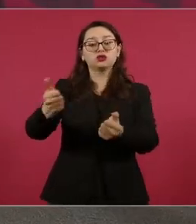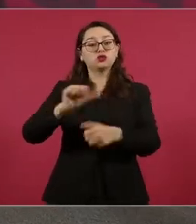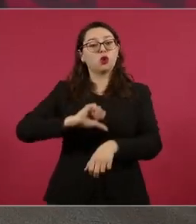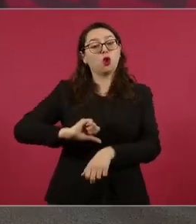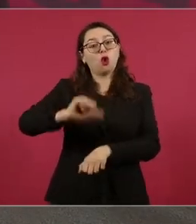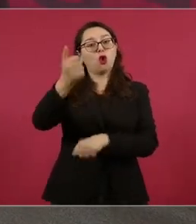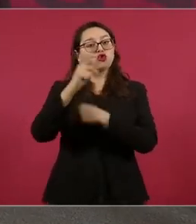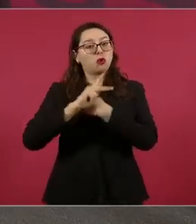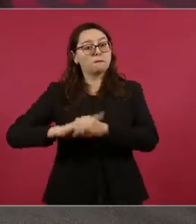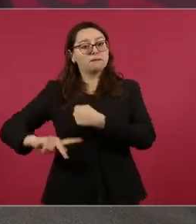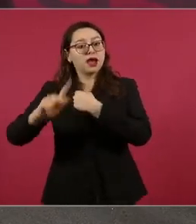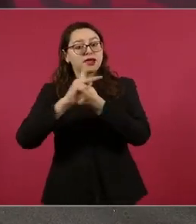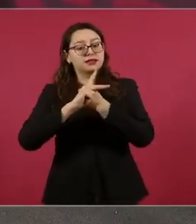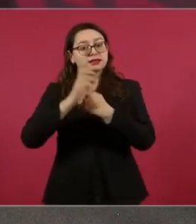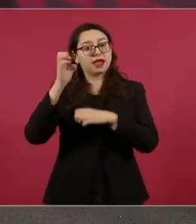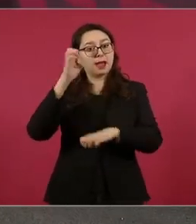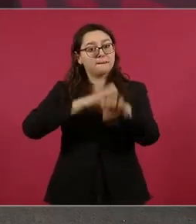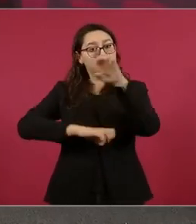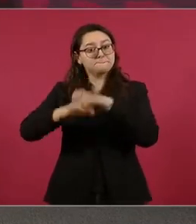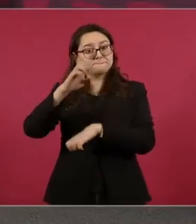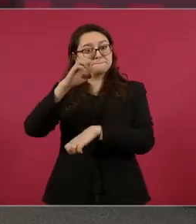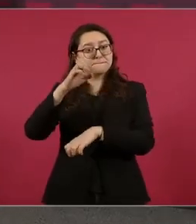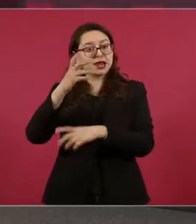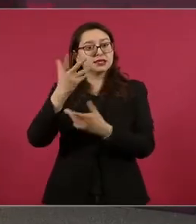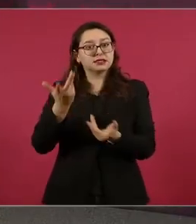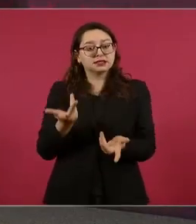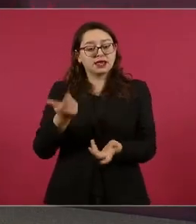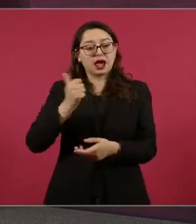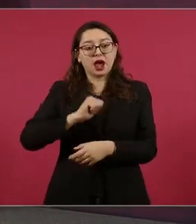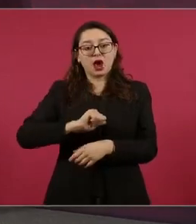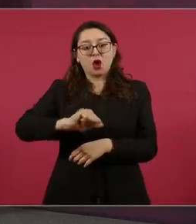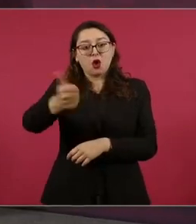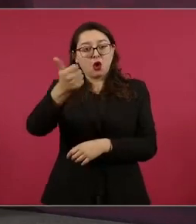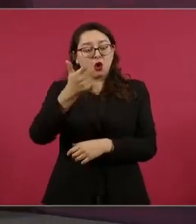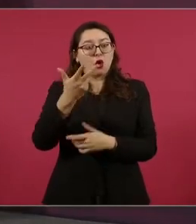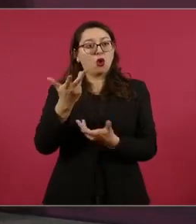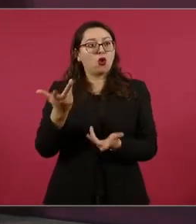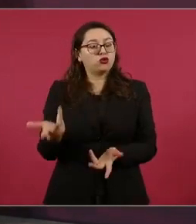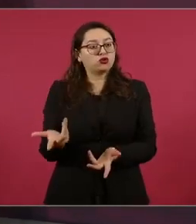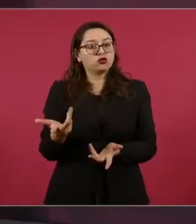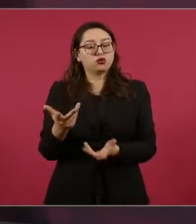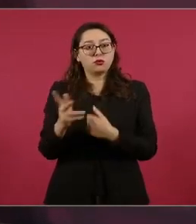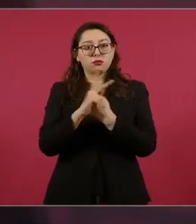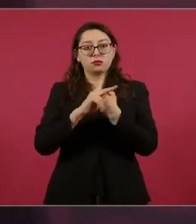empresas y en algunos casos a empresas